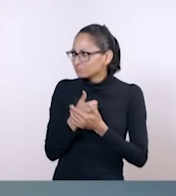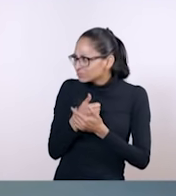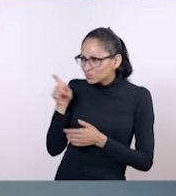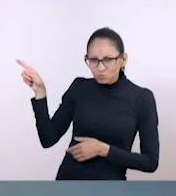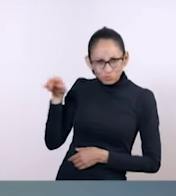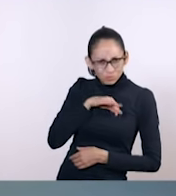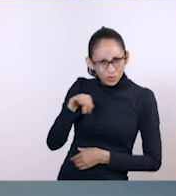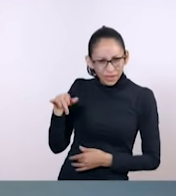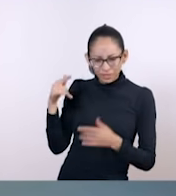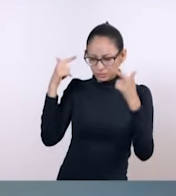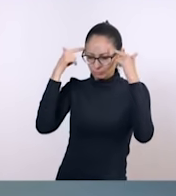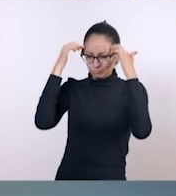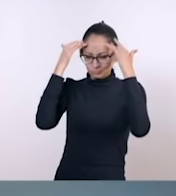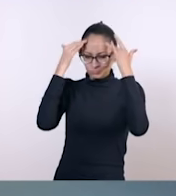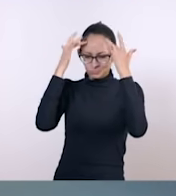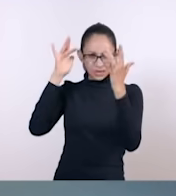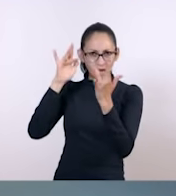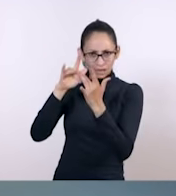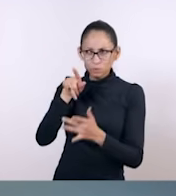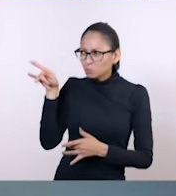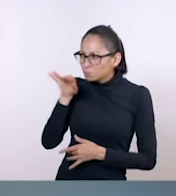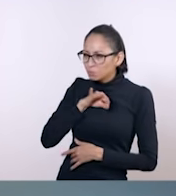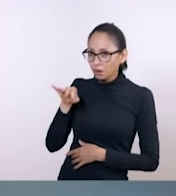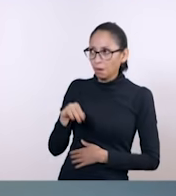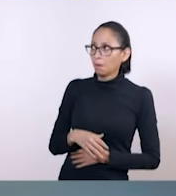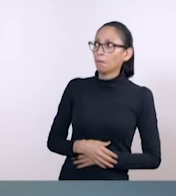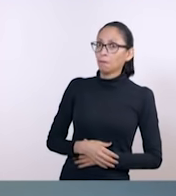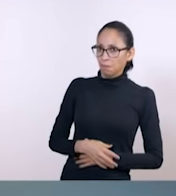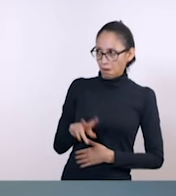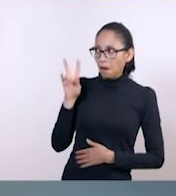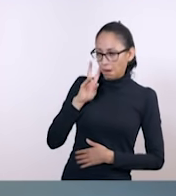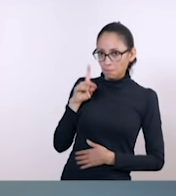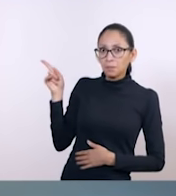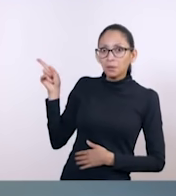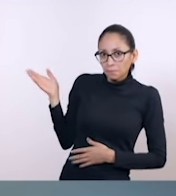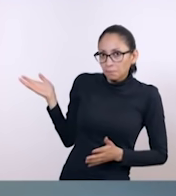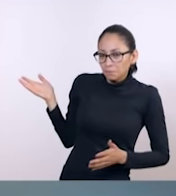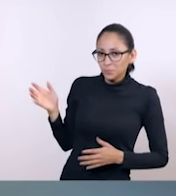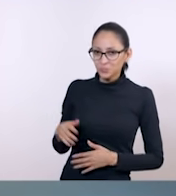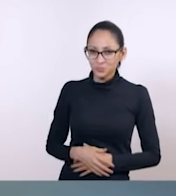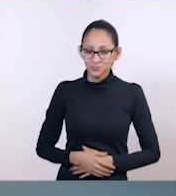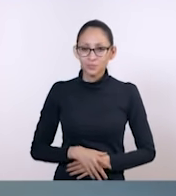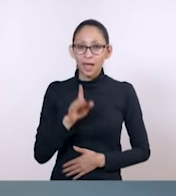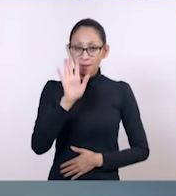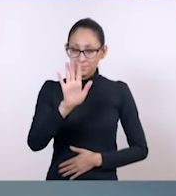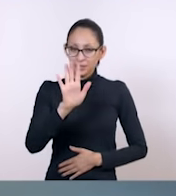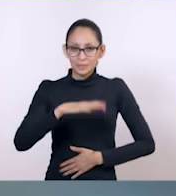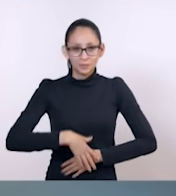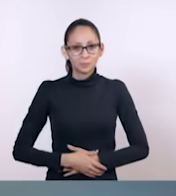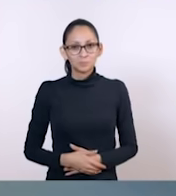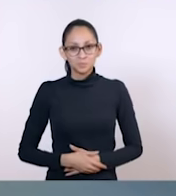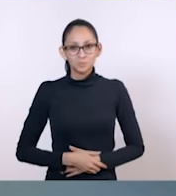desde sus casas? Sí. Guau. ¿Te enseñó? A ver,